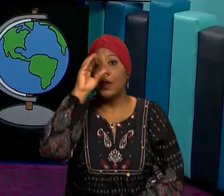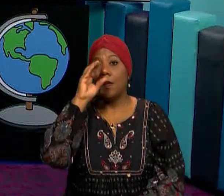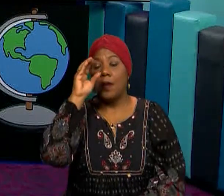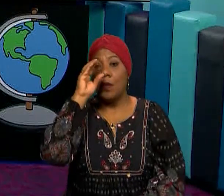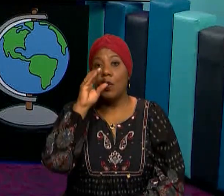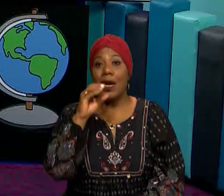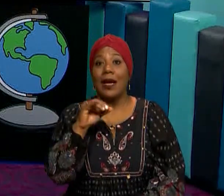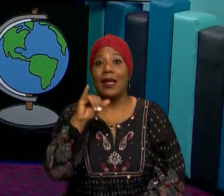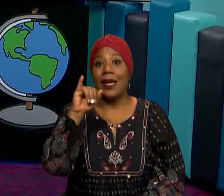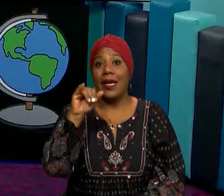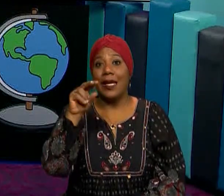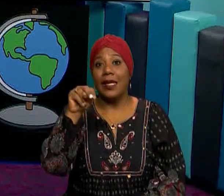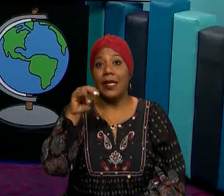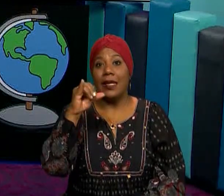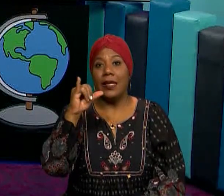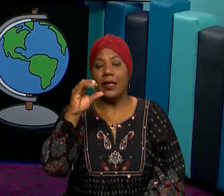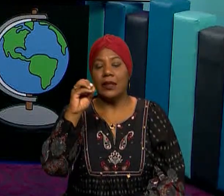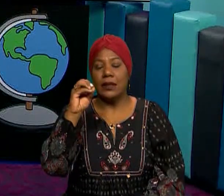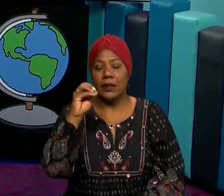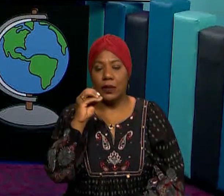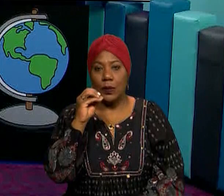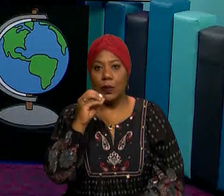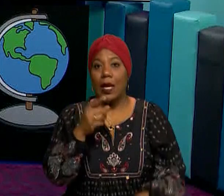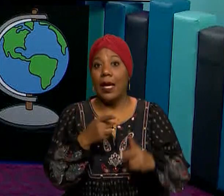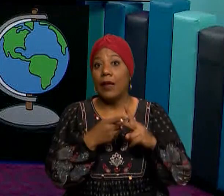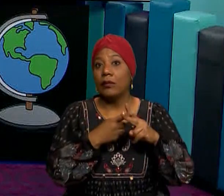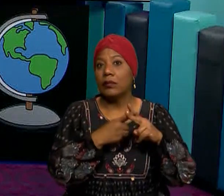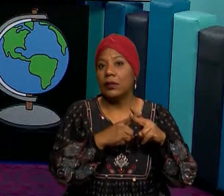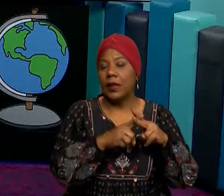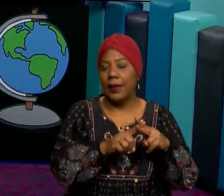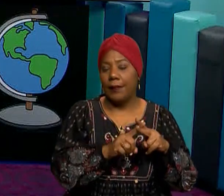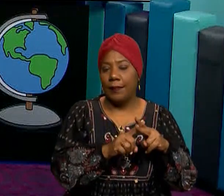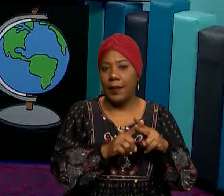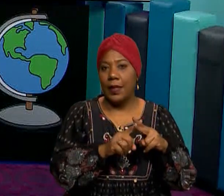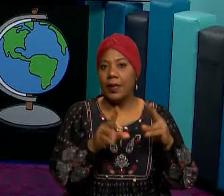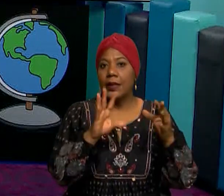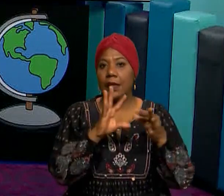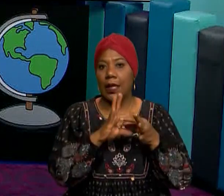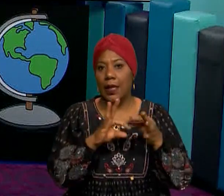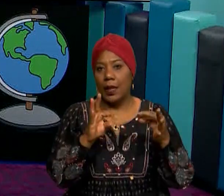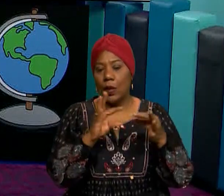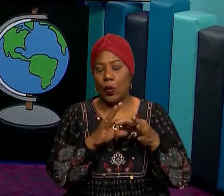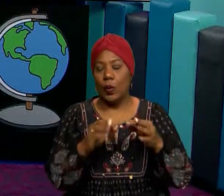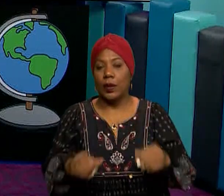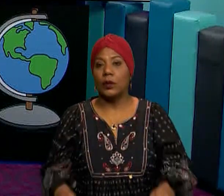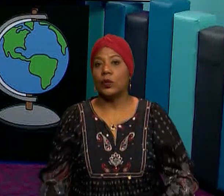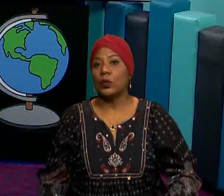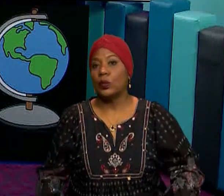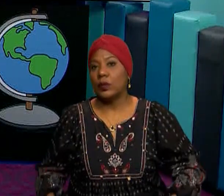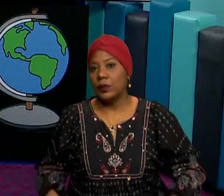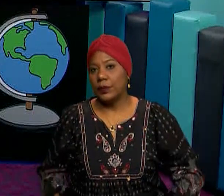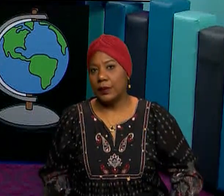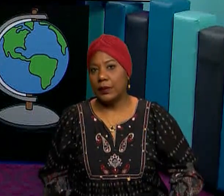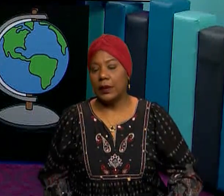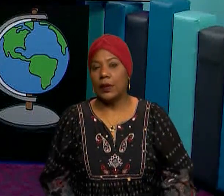vamos a, como quien dice, a desmembrar el cuento de El pantalón mágico.